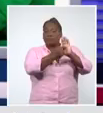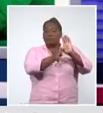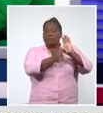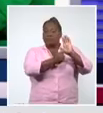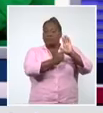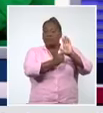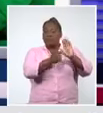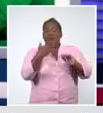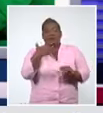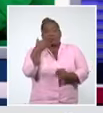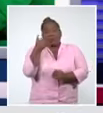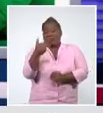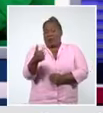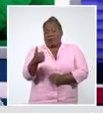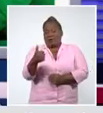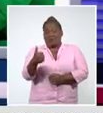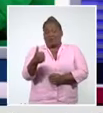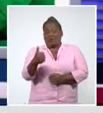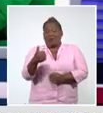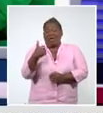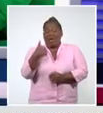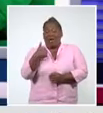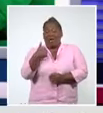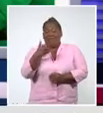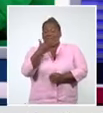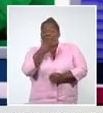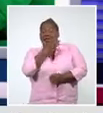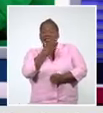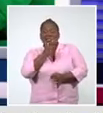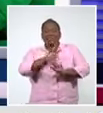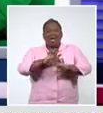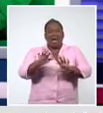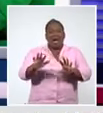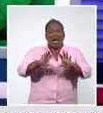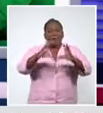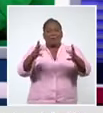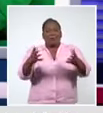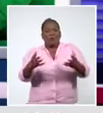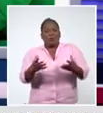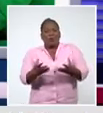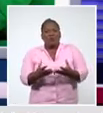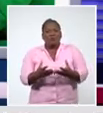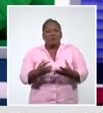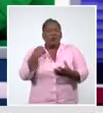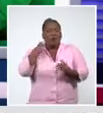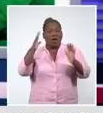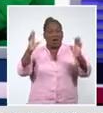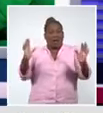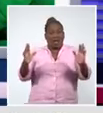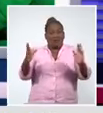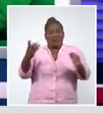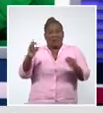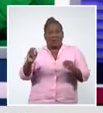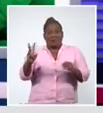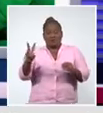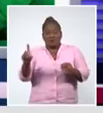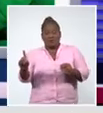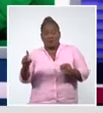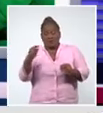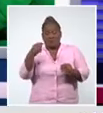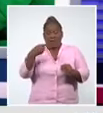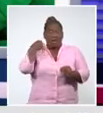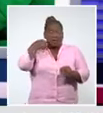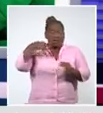halagüeños, porque uno dice, bueno, parece que el mundo ya en este 2021, porque el año pasado no veíamos una